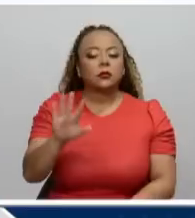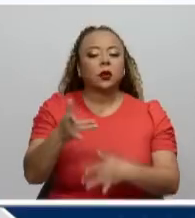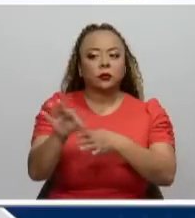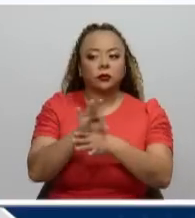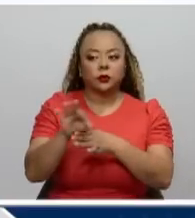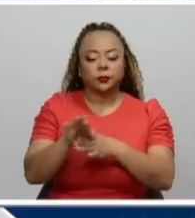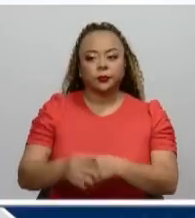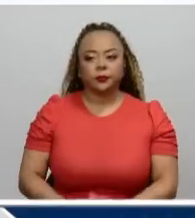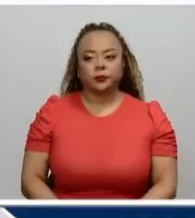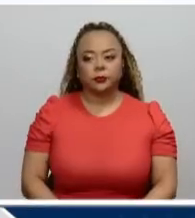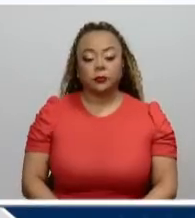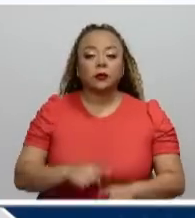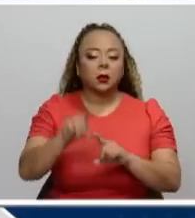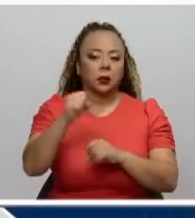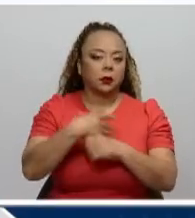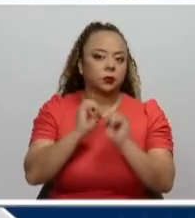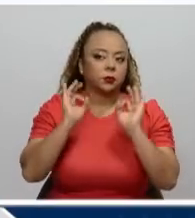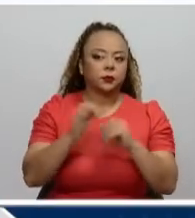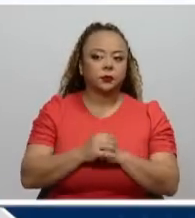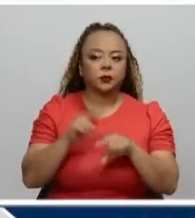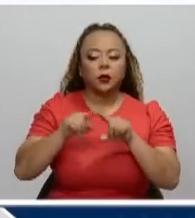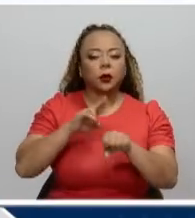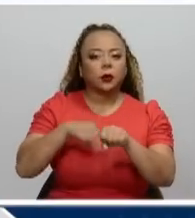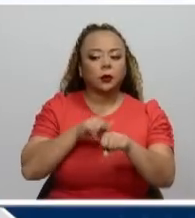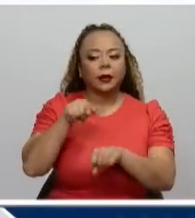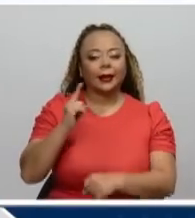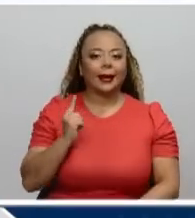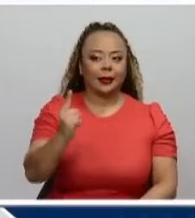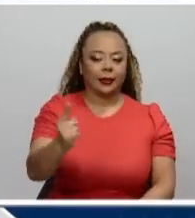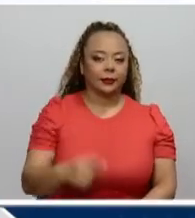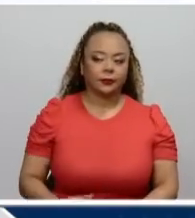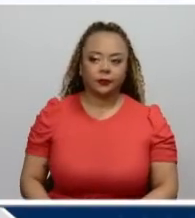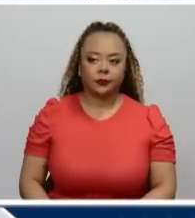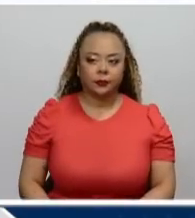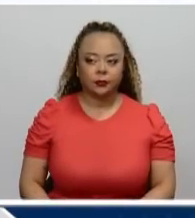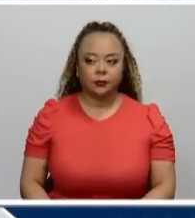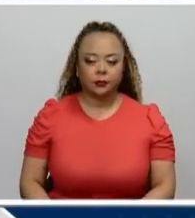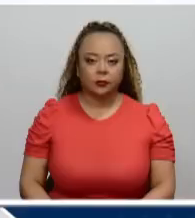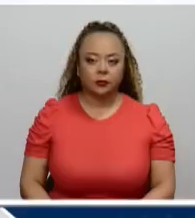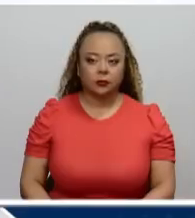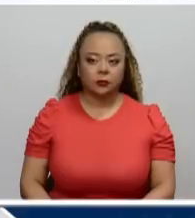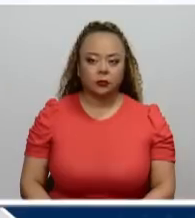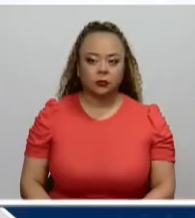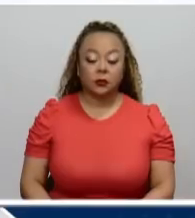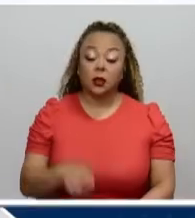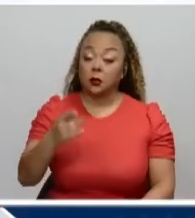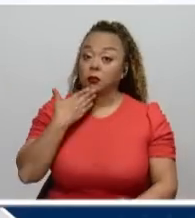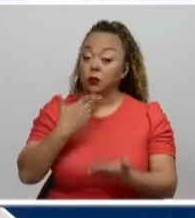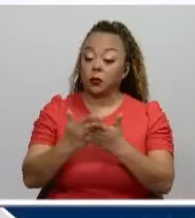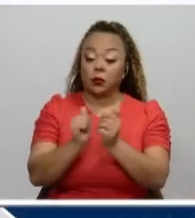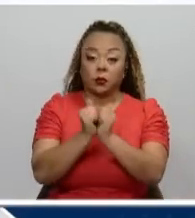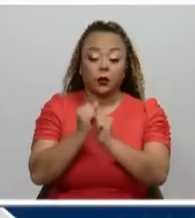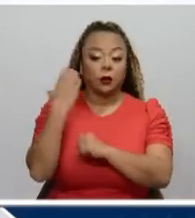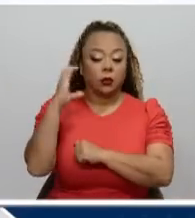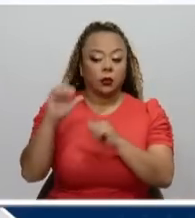funciona pero si lo ha hecho muy bien naturalmente él es lateral Sí pero es tan bueno que por ejemplo el campeonato